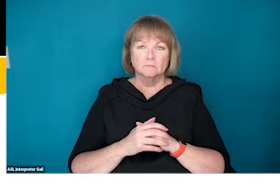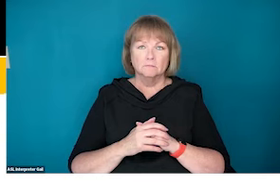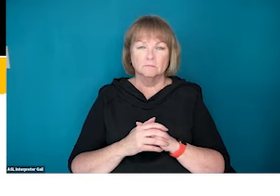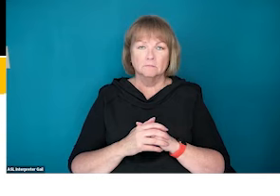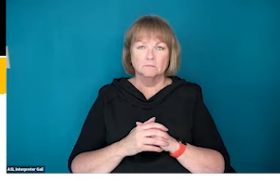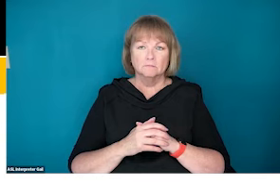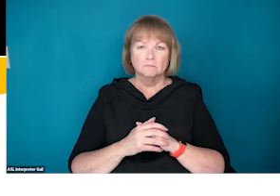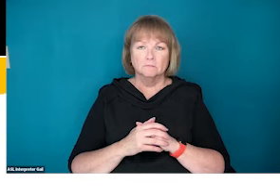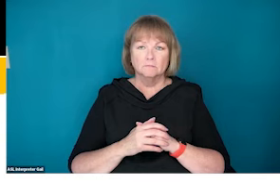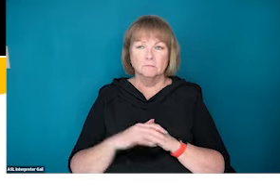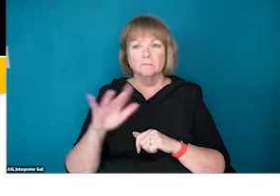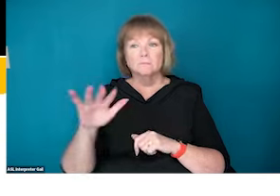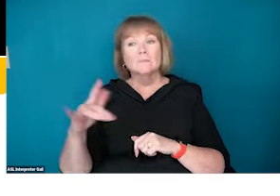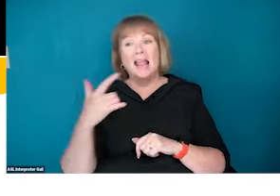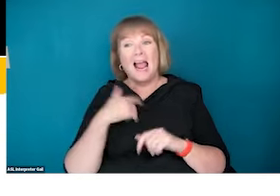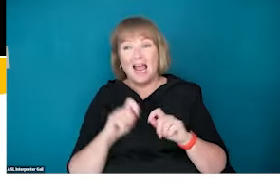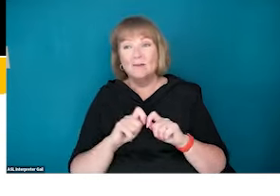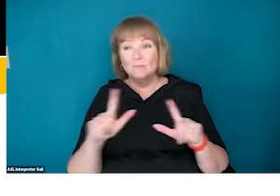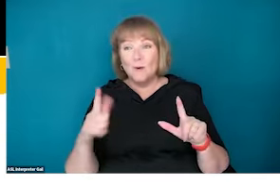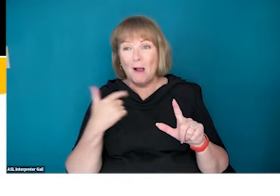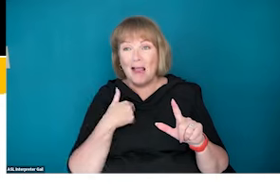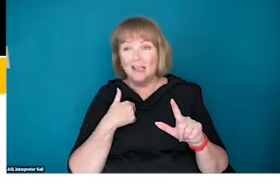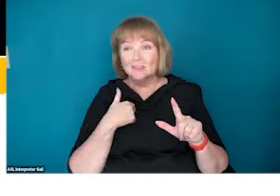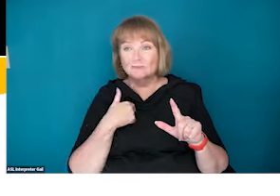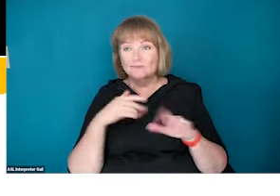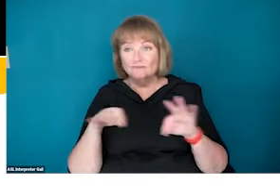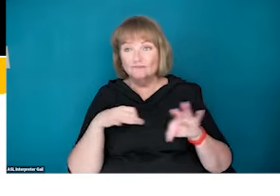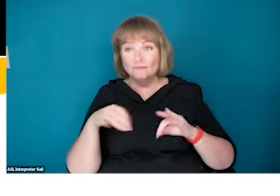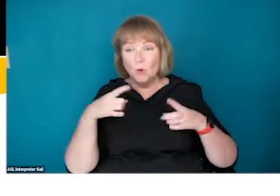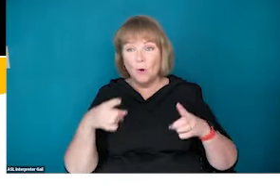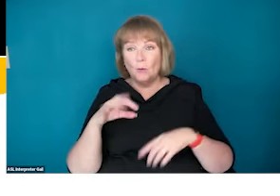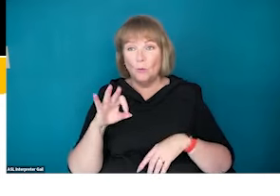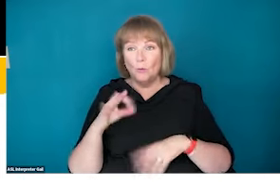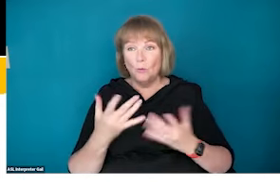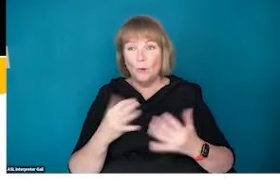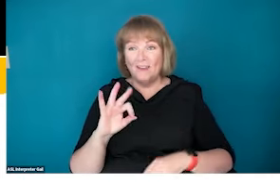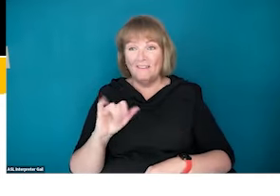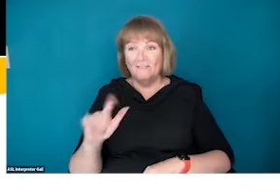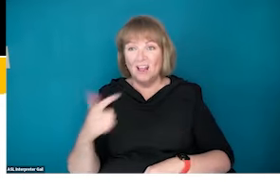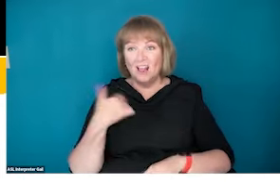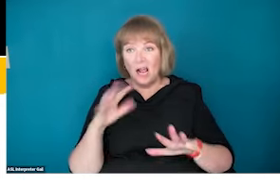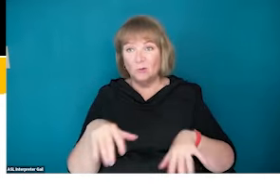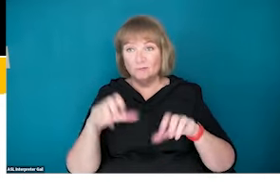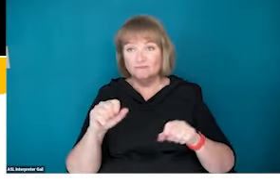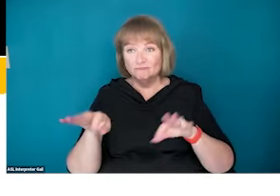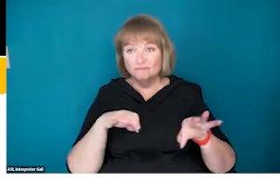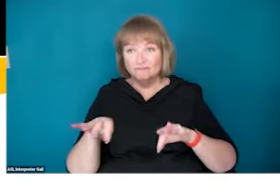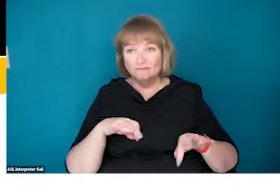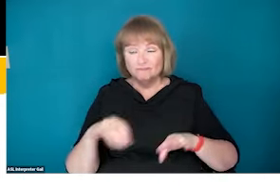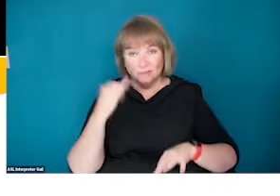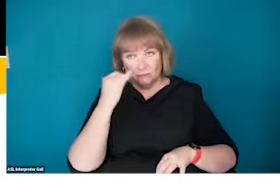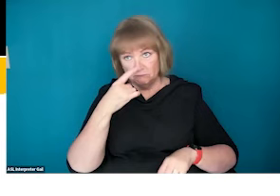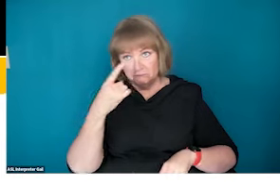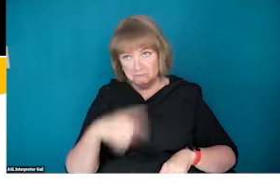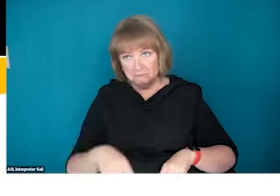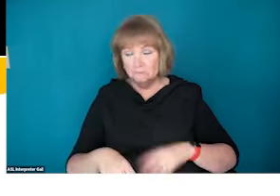Ok. Entonces, una de las cosas que yo quiero que estos embajadores jóvenes que se enfocan mucho es en la idea